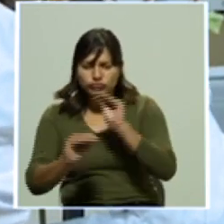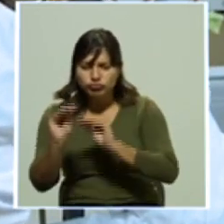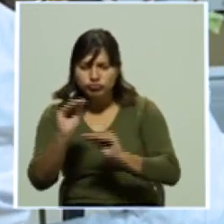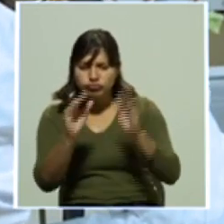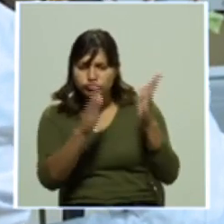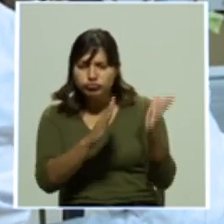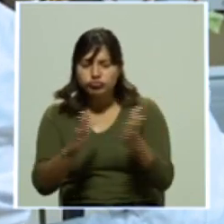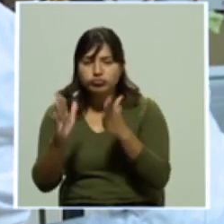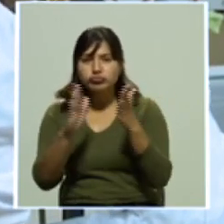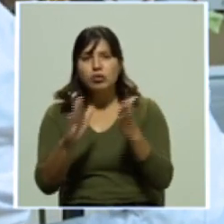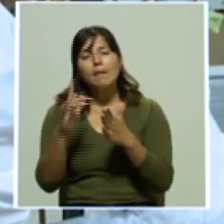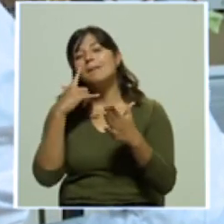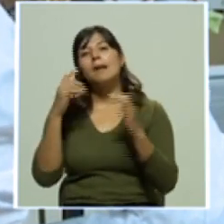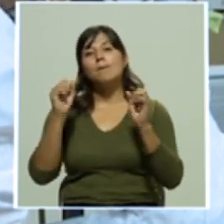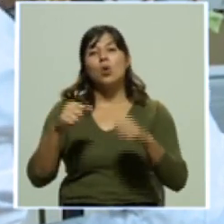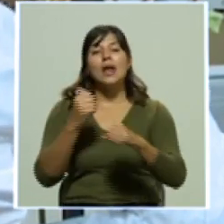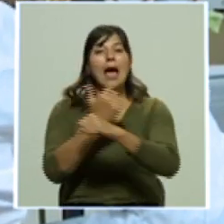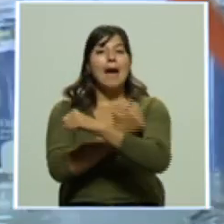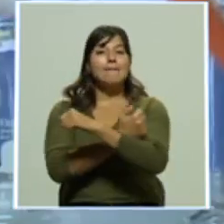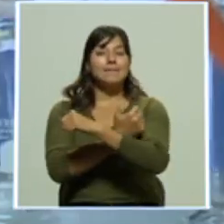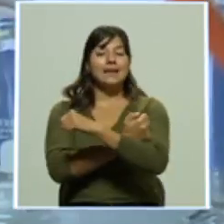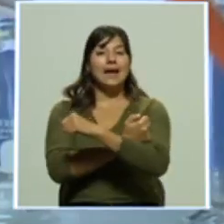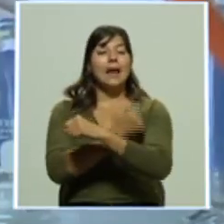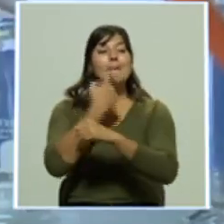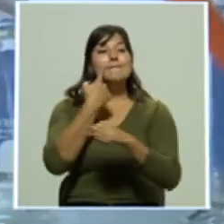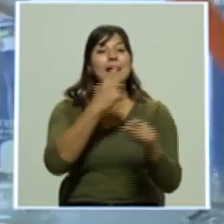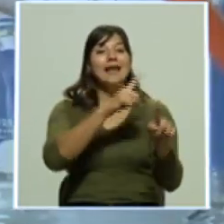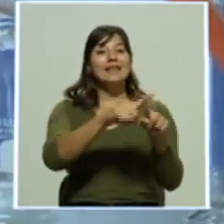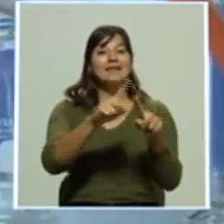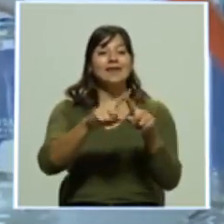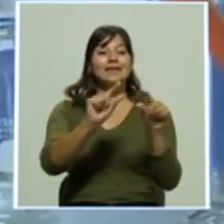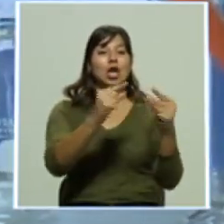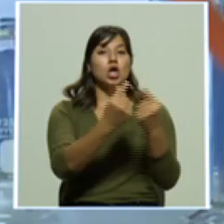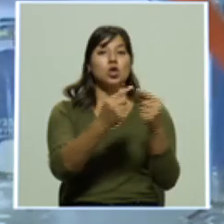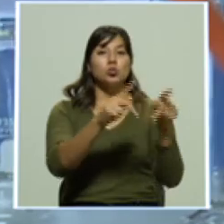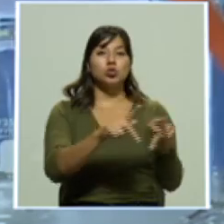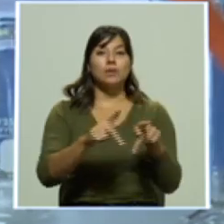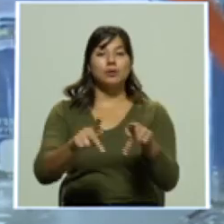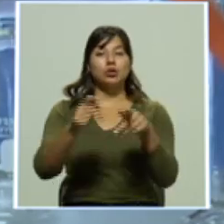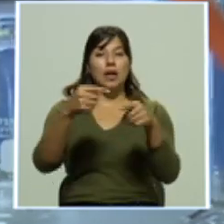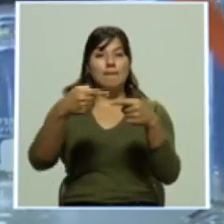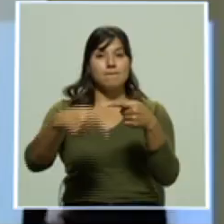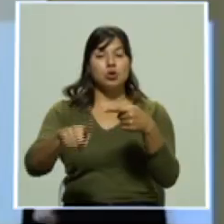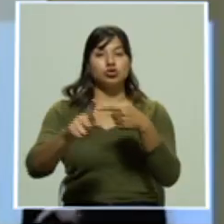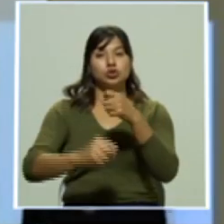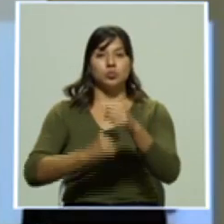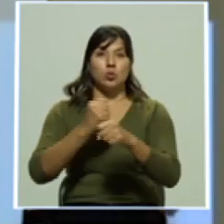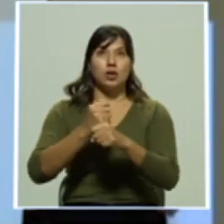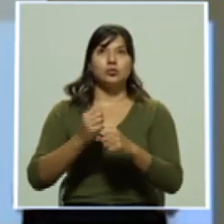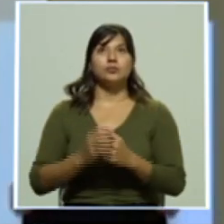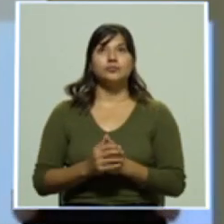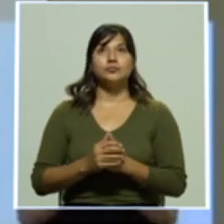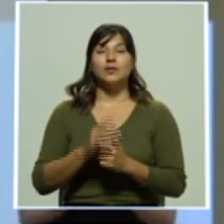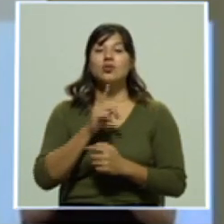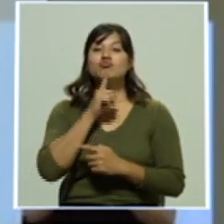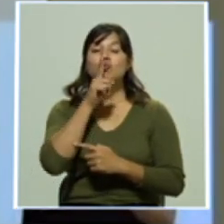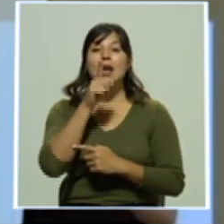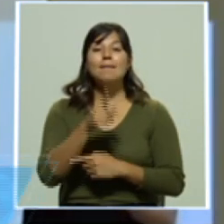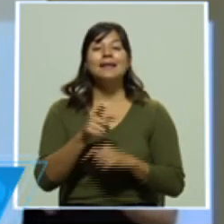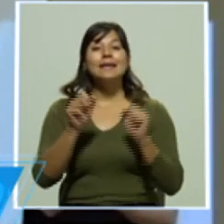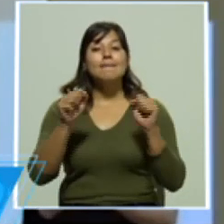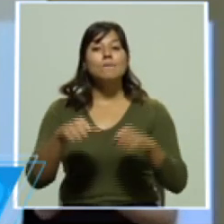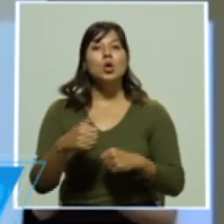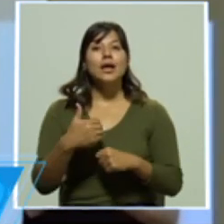y planificación para aplicar la vacuna a diferentes poblaciones el próximo año. Realmente el contar con